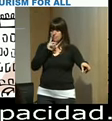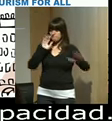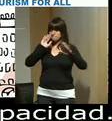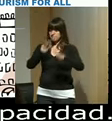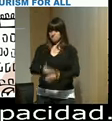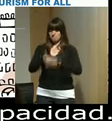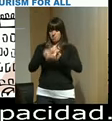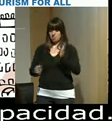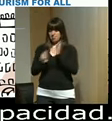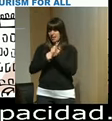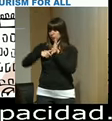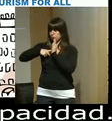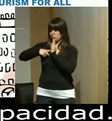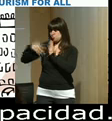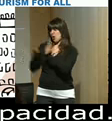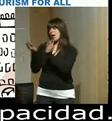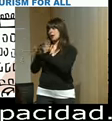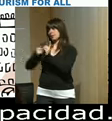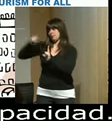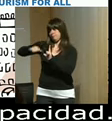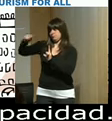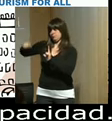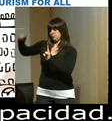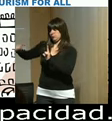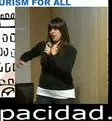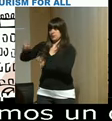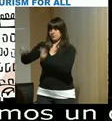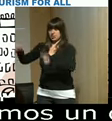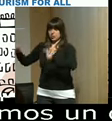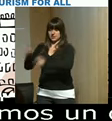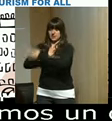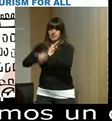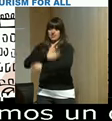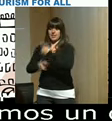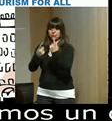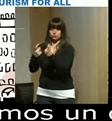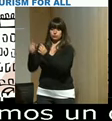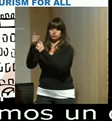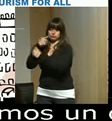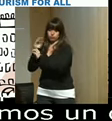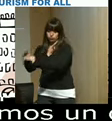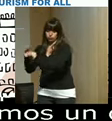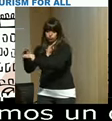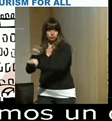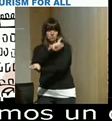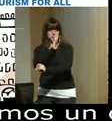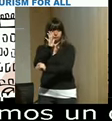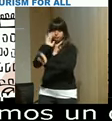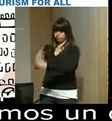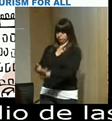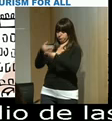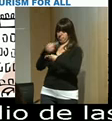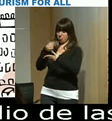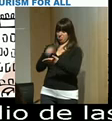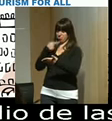científico que hizo Predid sobre los hábitos y necesidades de las personas con discapacidad en el año 2006, que en la Unión Europea las personas con